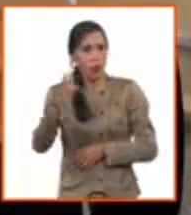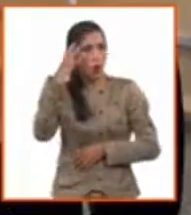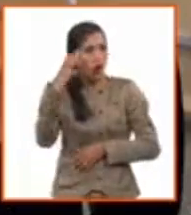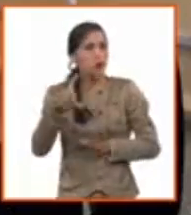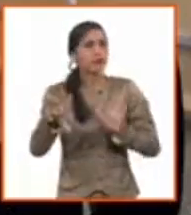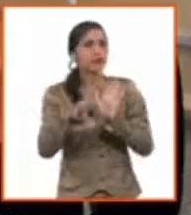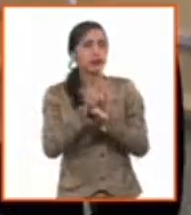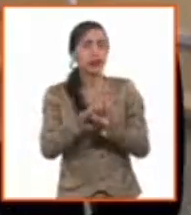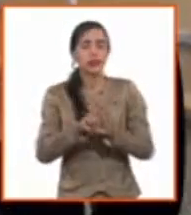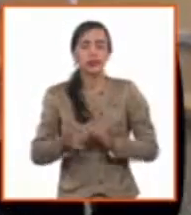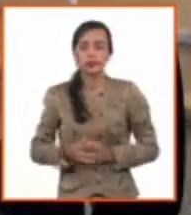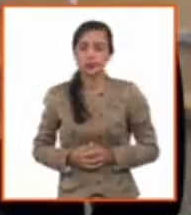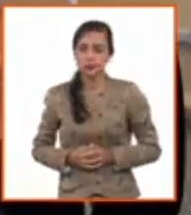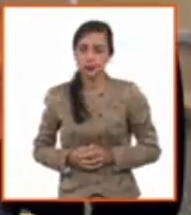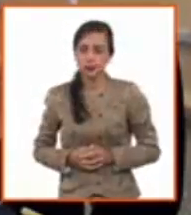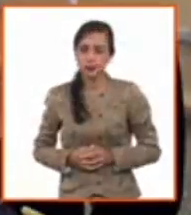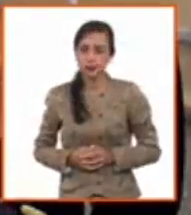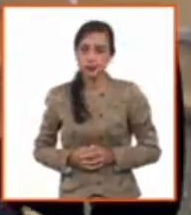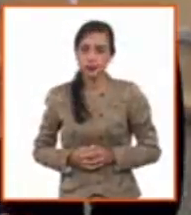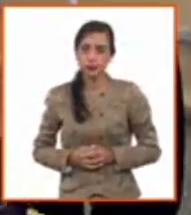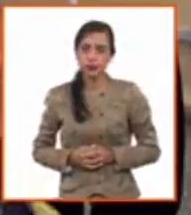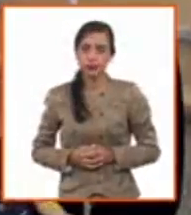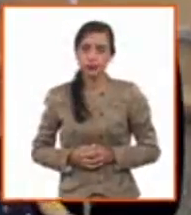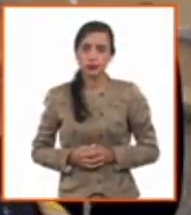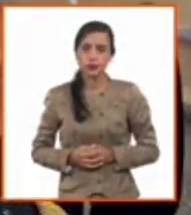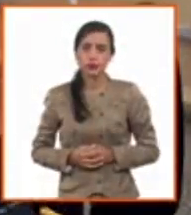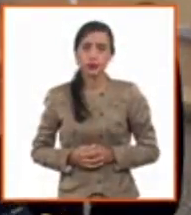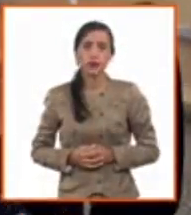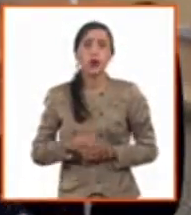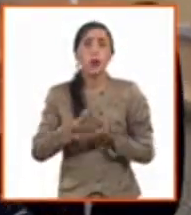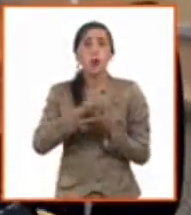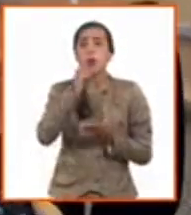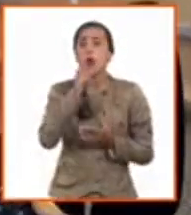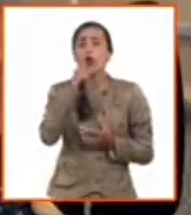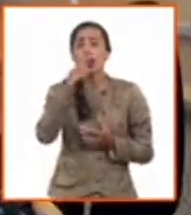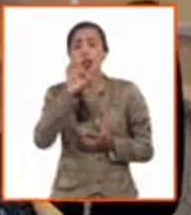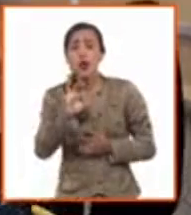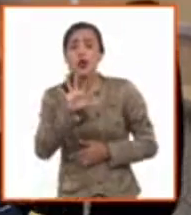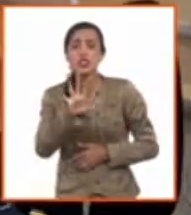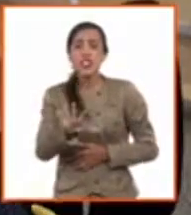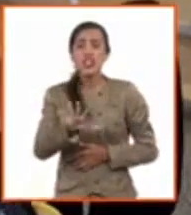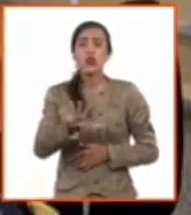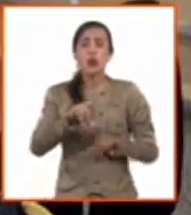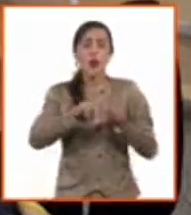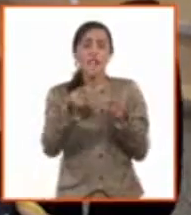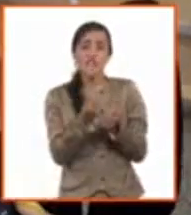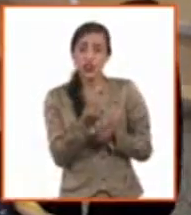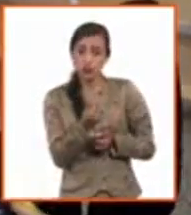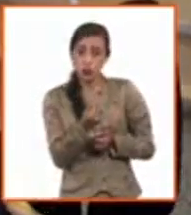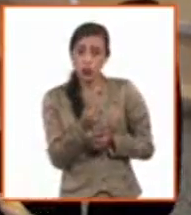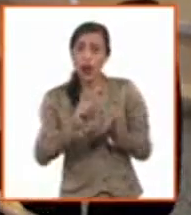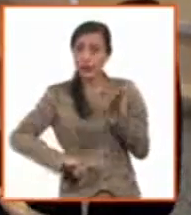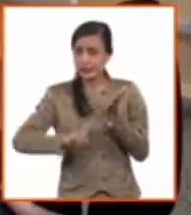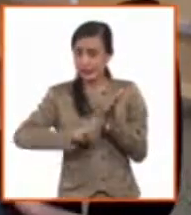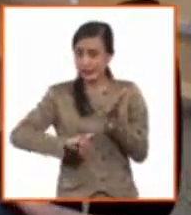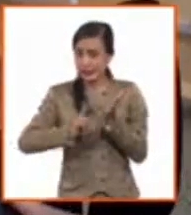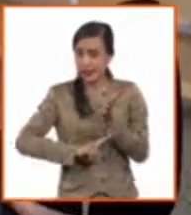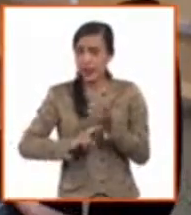organismos directores de entidad dígase la bitácora módulo 5 la factura electricidad